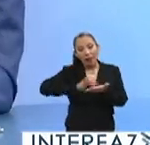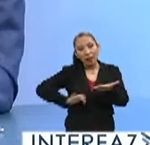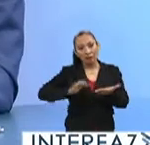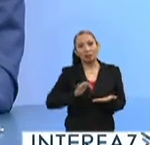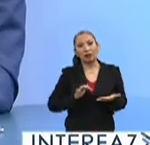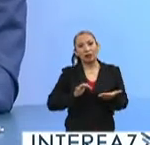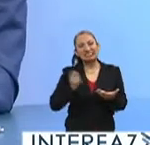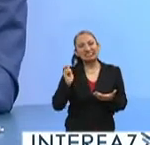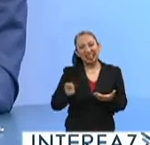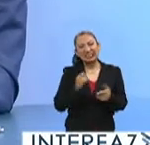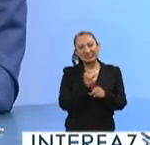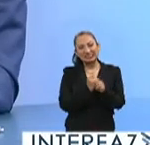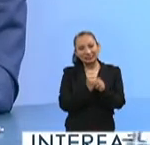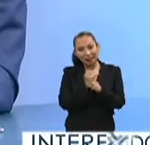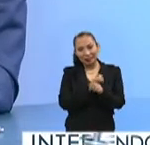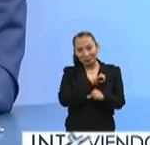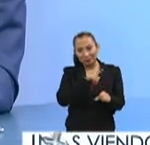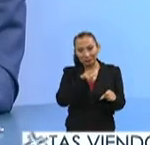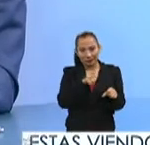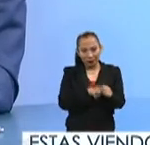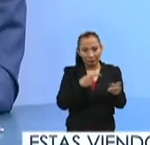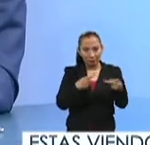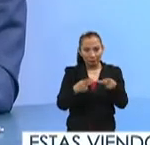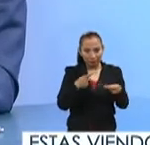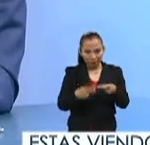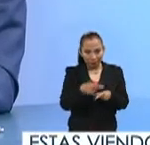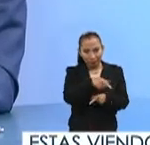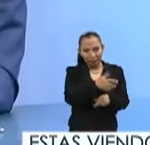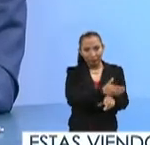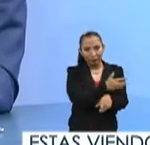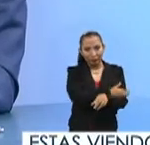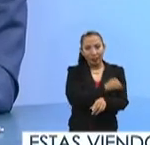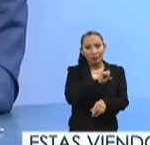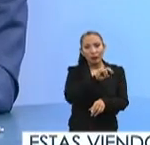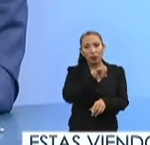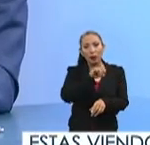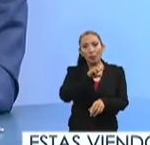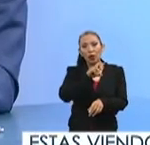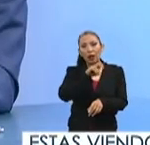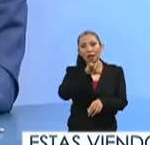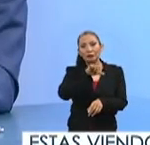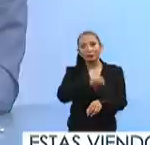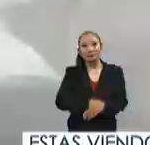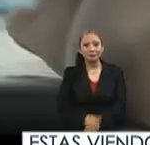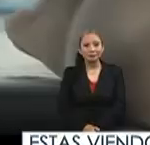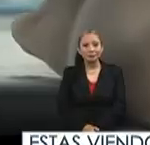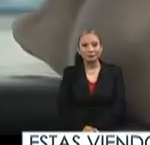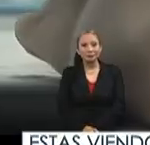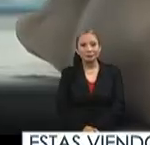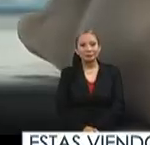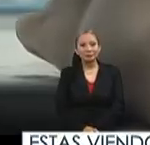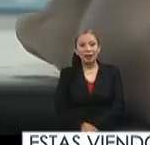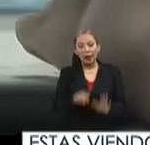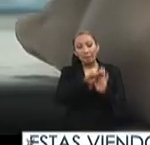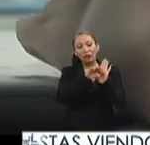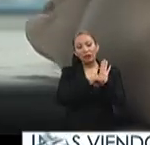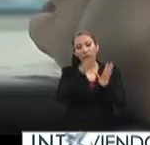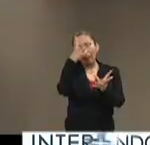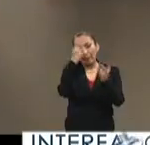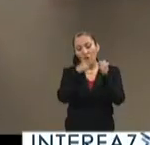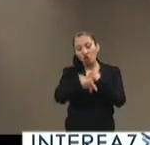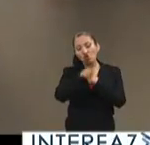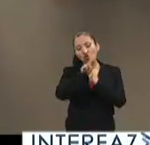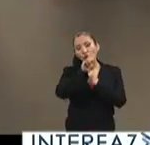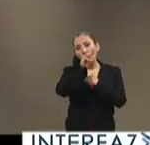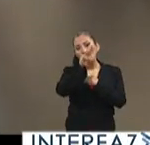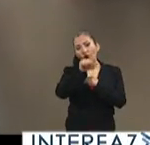lectora. Vamos a ver el reportaje especial que preparó nuestro compañero Emanuel Morales. El método de aprendizaje